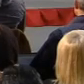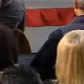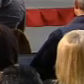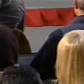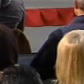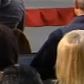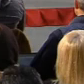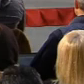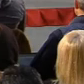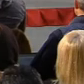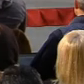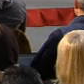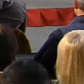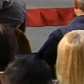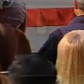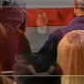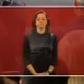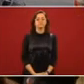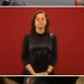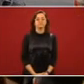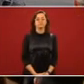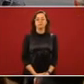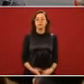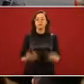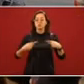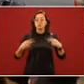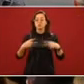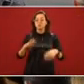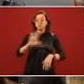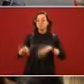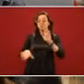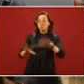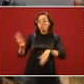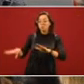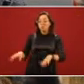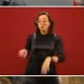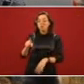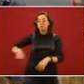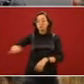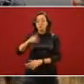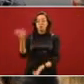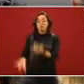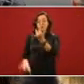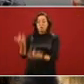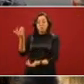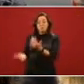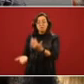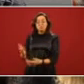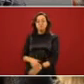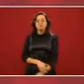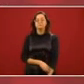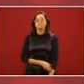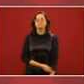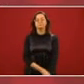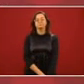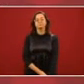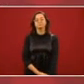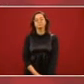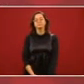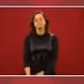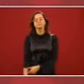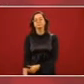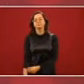cremadas? ¿Serán cremadas las personas que mueren? ¿Cuál es el protocolo? El protocolo. La Ley General de Salud tiene su